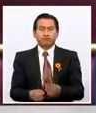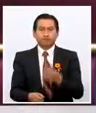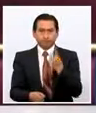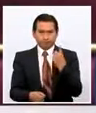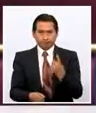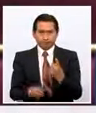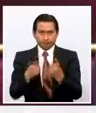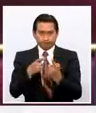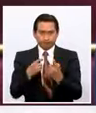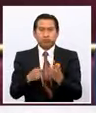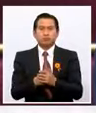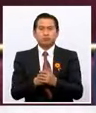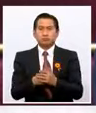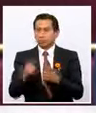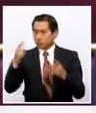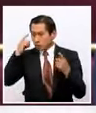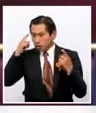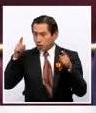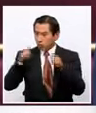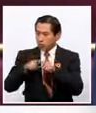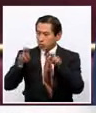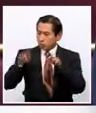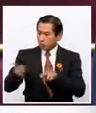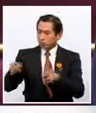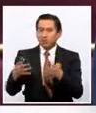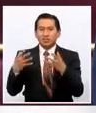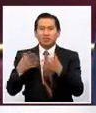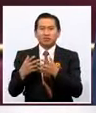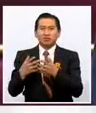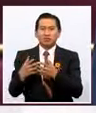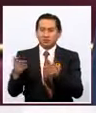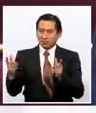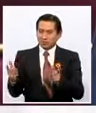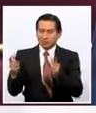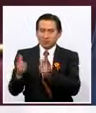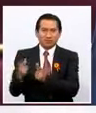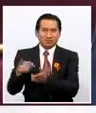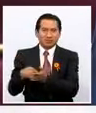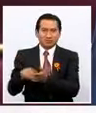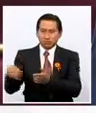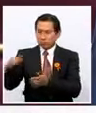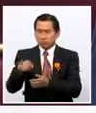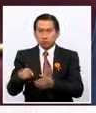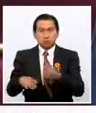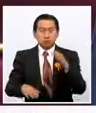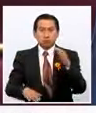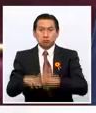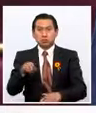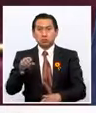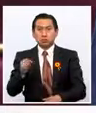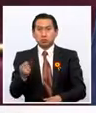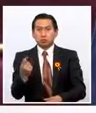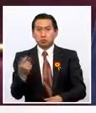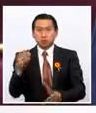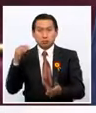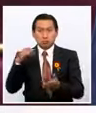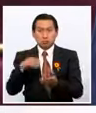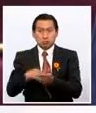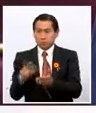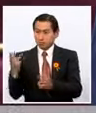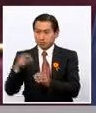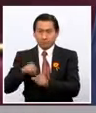destacan los convenios con las pequeñas y medianas empresas para crear más de 11.000 puestos de trabajo